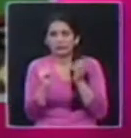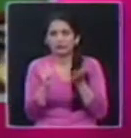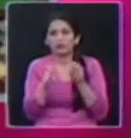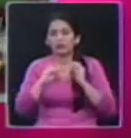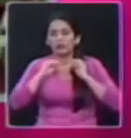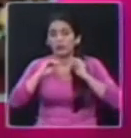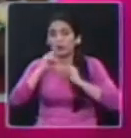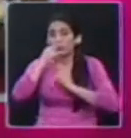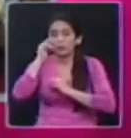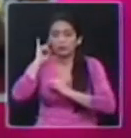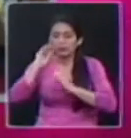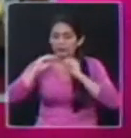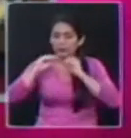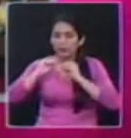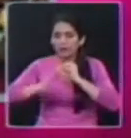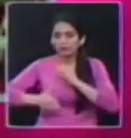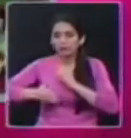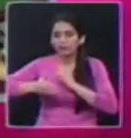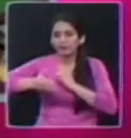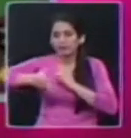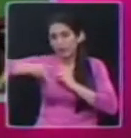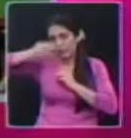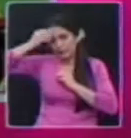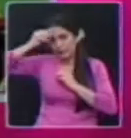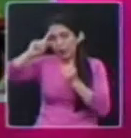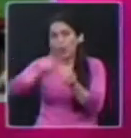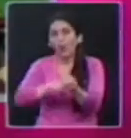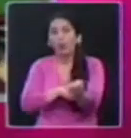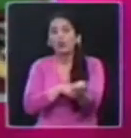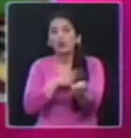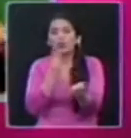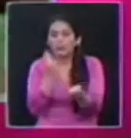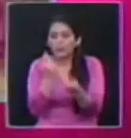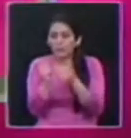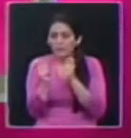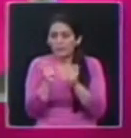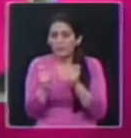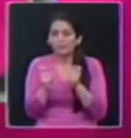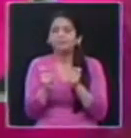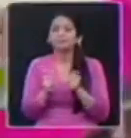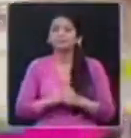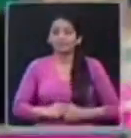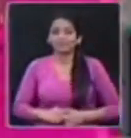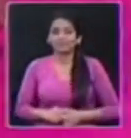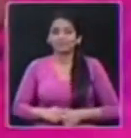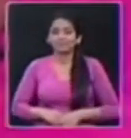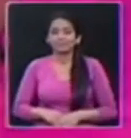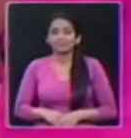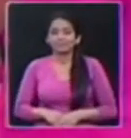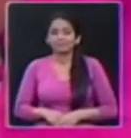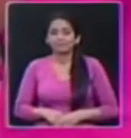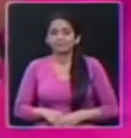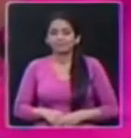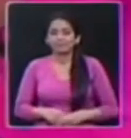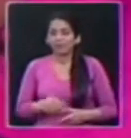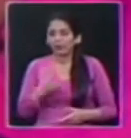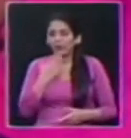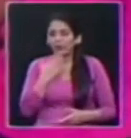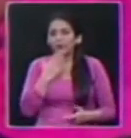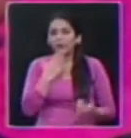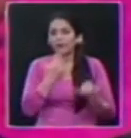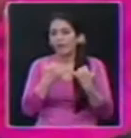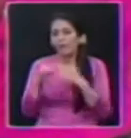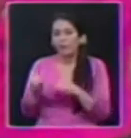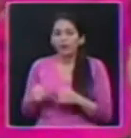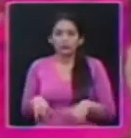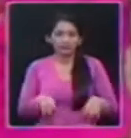hábito. Entonces, al transmitir estas herramientas, lo que buscamos es justamente con juegos, con